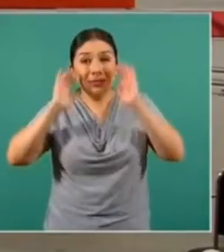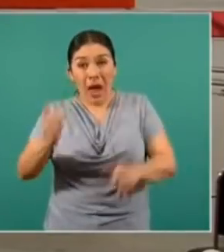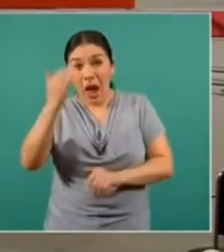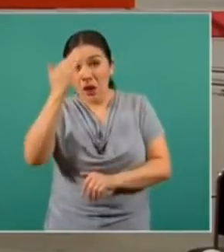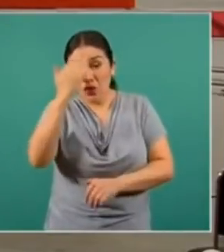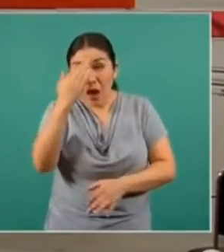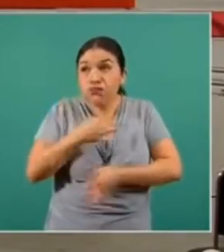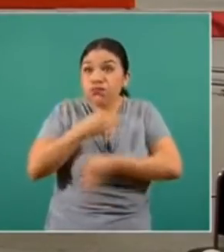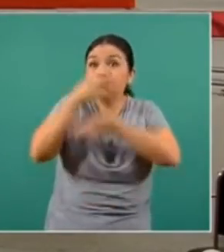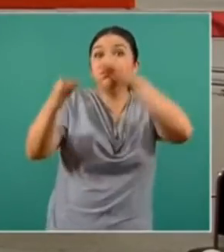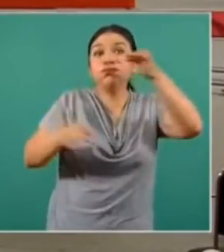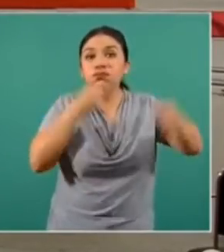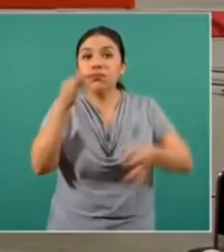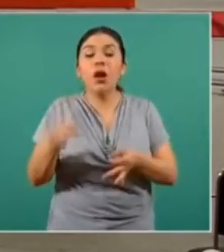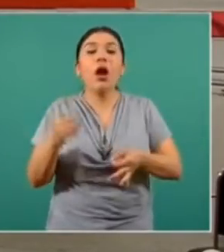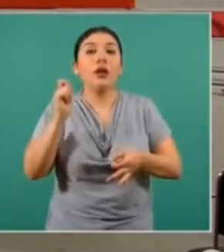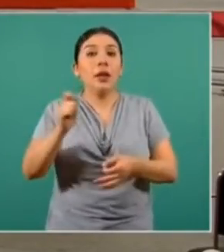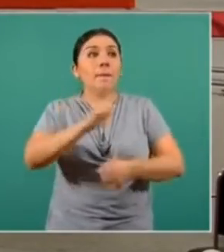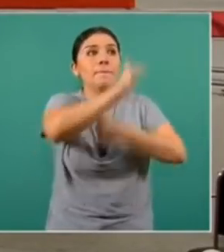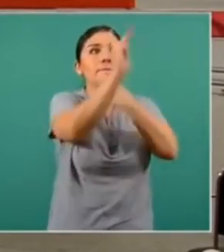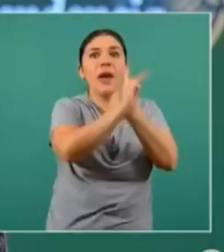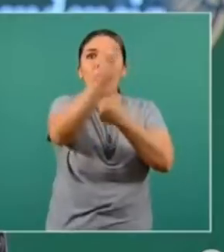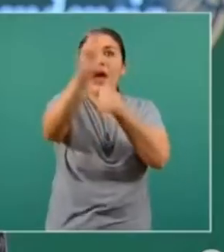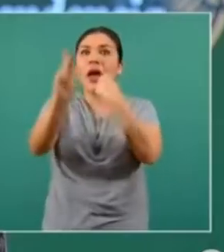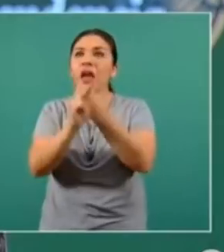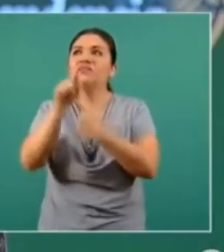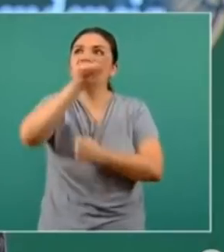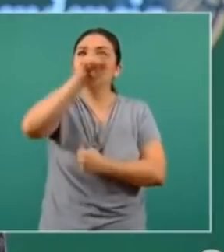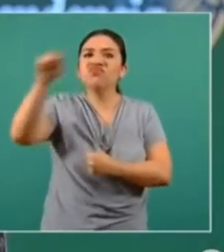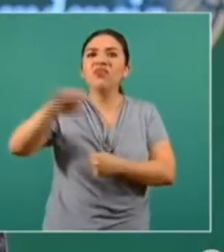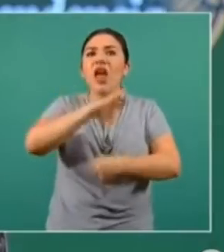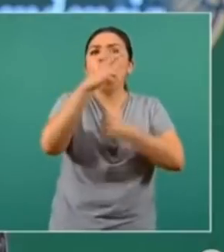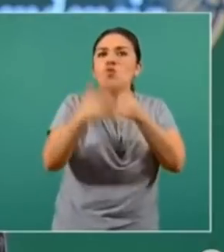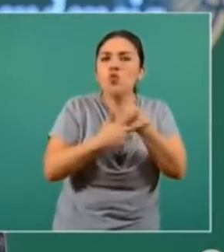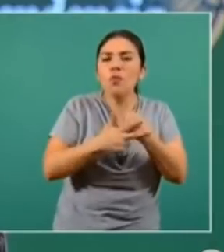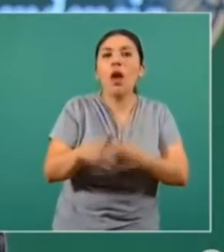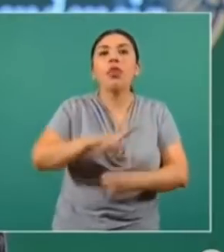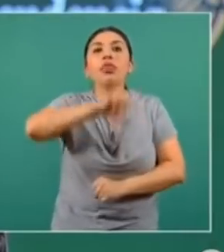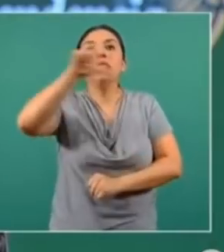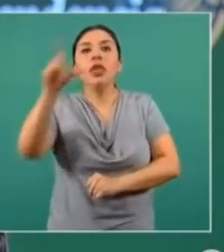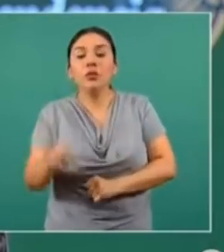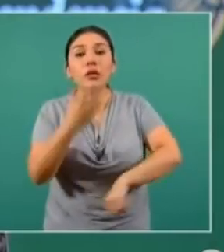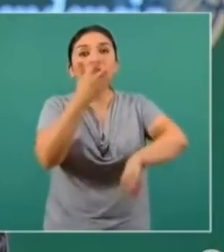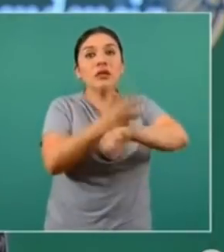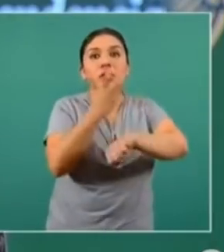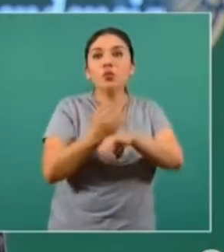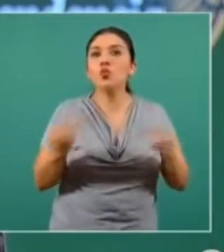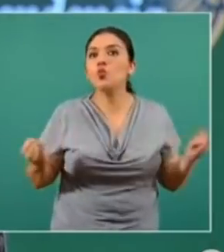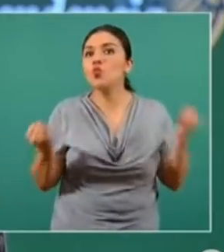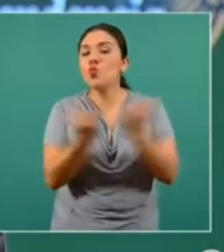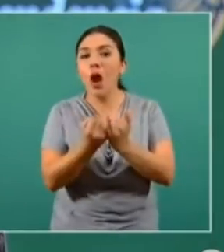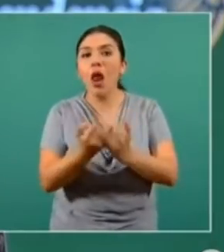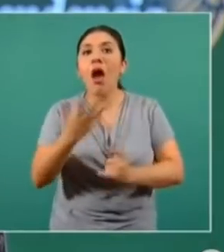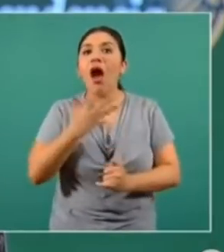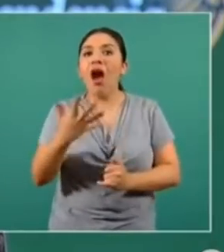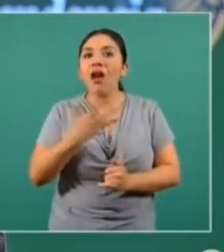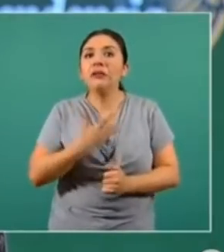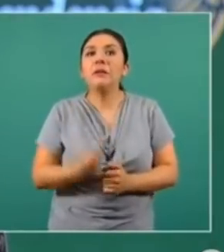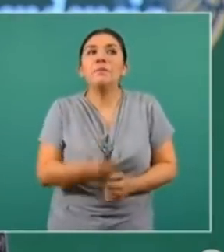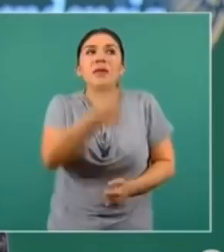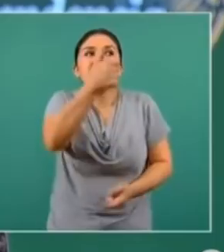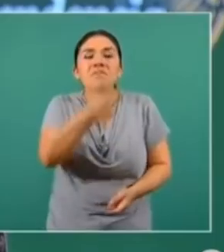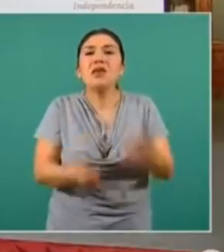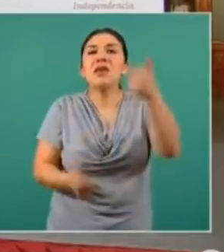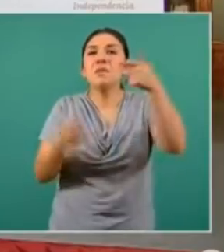conociera públicamente que algunos países europeos y pocos días después Estados Unidos también presentarían los